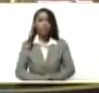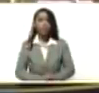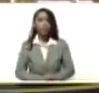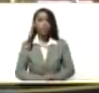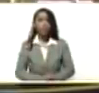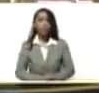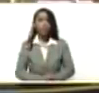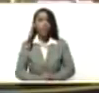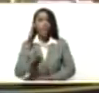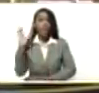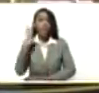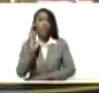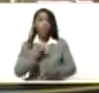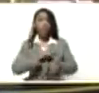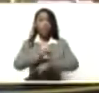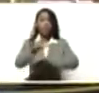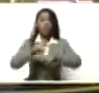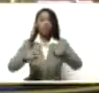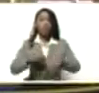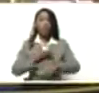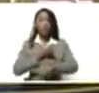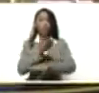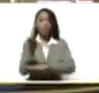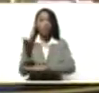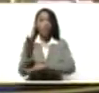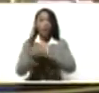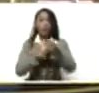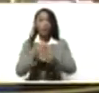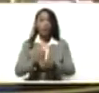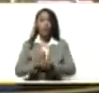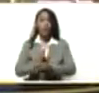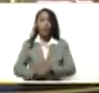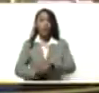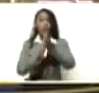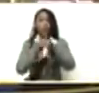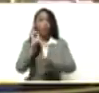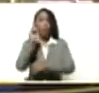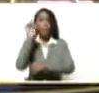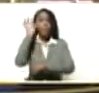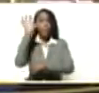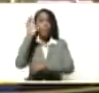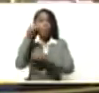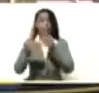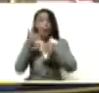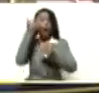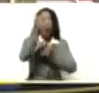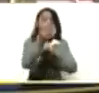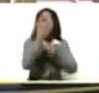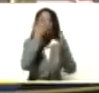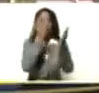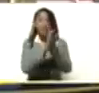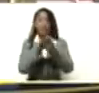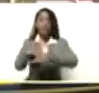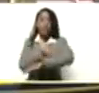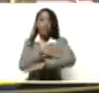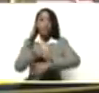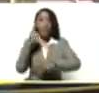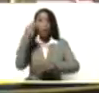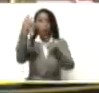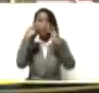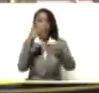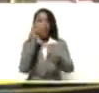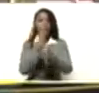y venir a dirigirme a ustedes y dirigiéndome ustedes a un país y más allá de la frontera a quienes nos ven por las